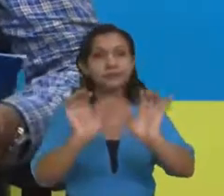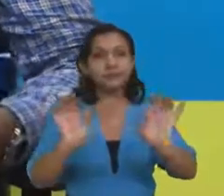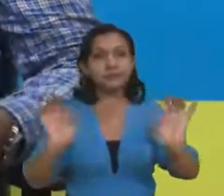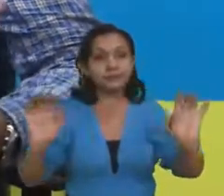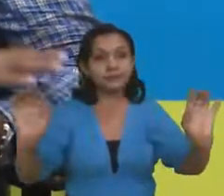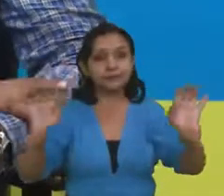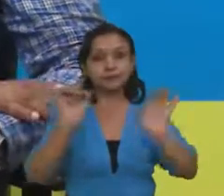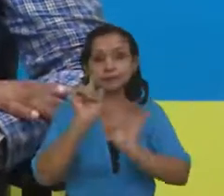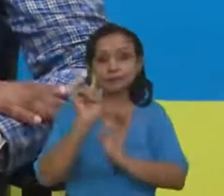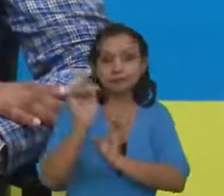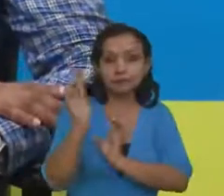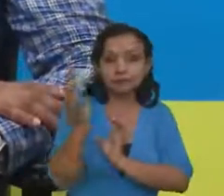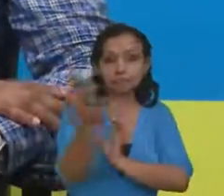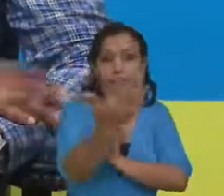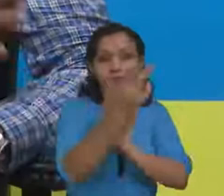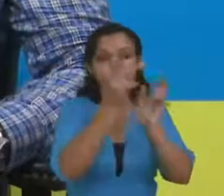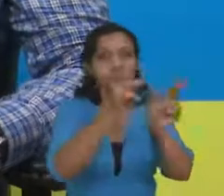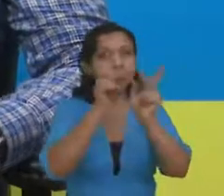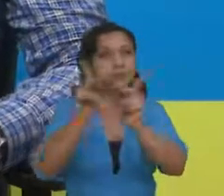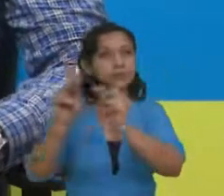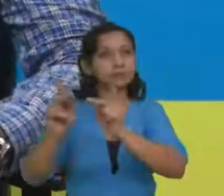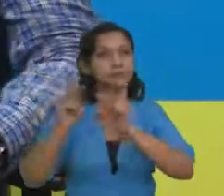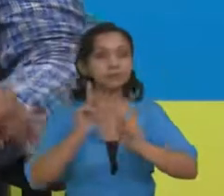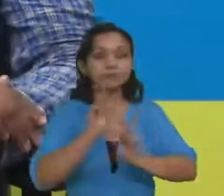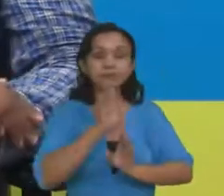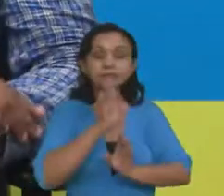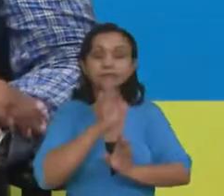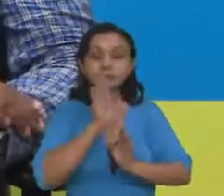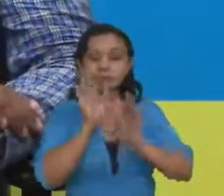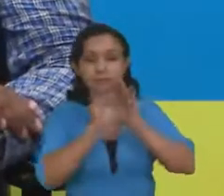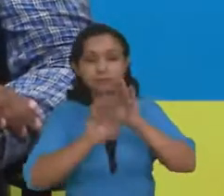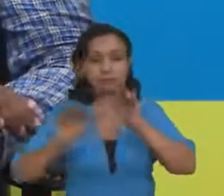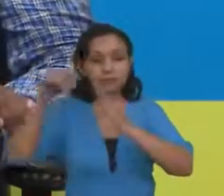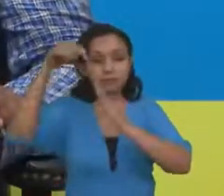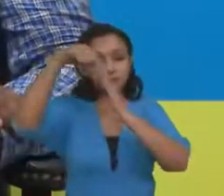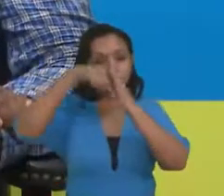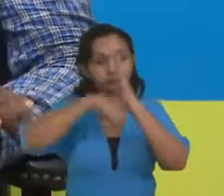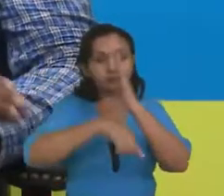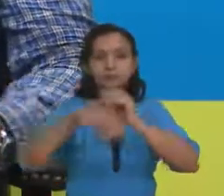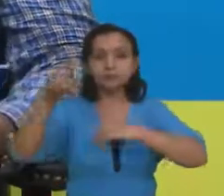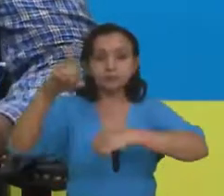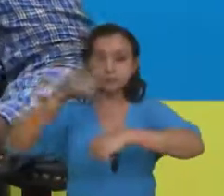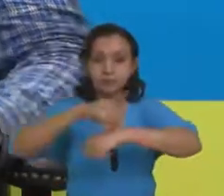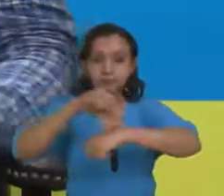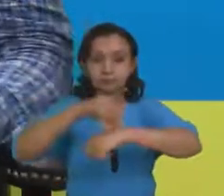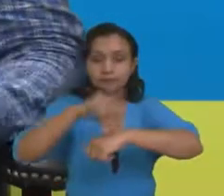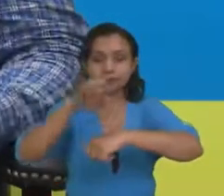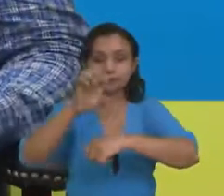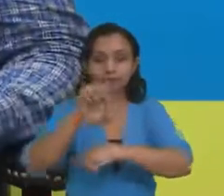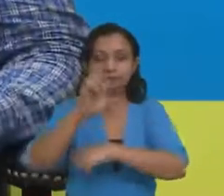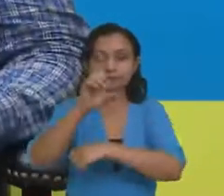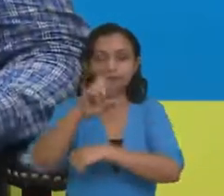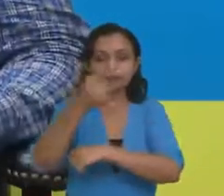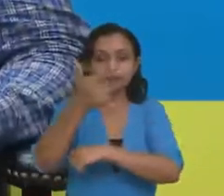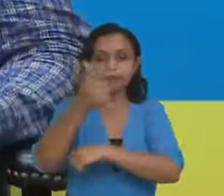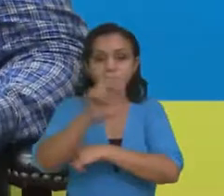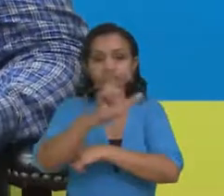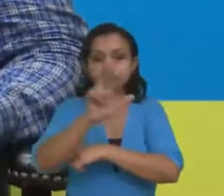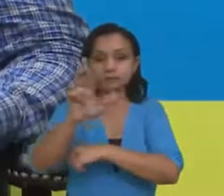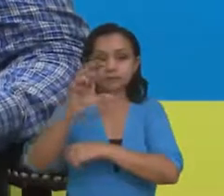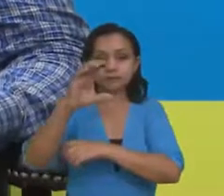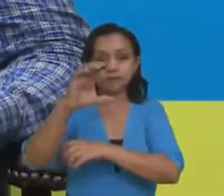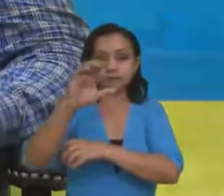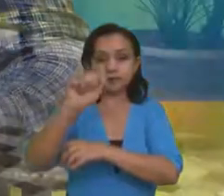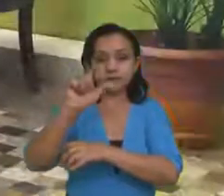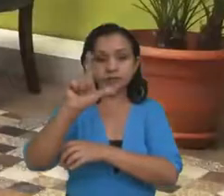que a todo tipo de edad. Para hablar a profundidad de este tema, hemos invitado al doctor Edgar Caldera, quien